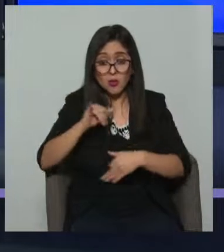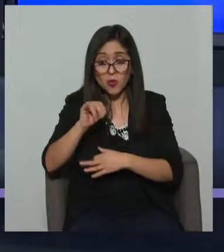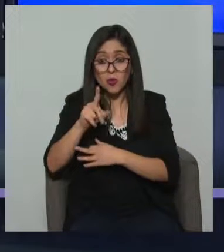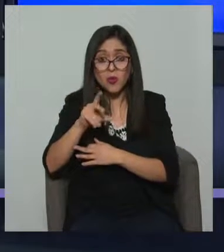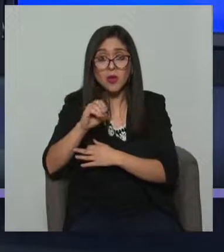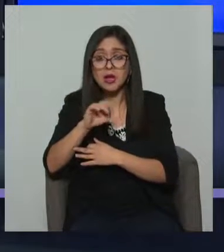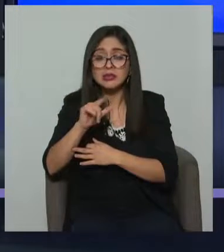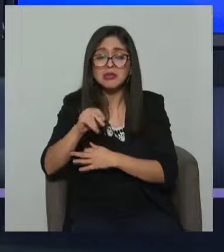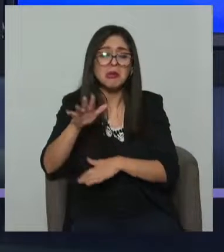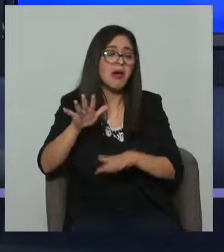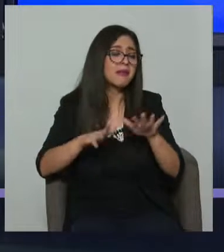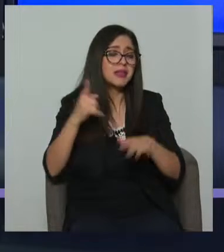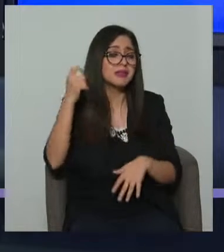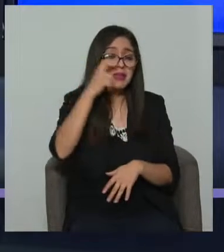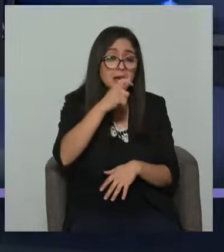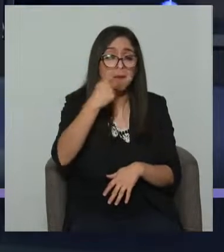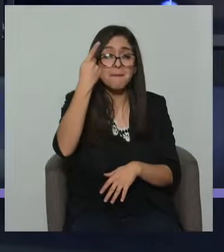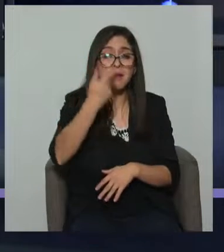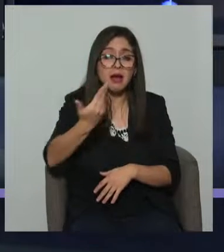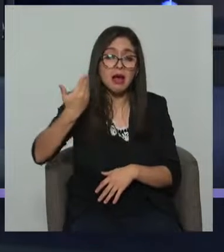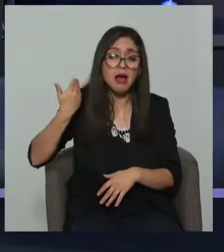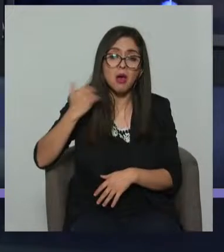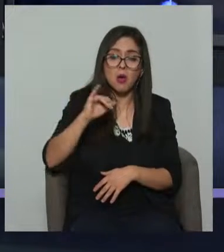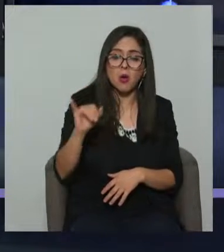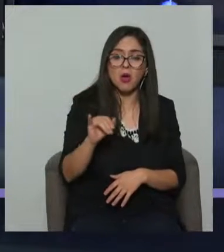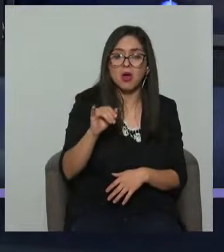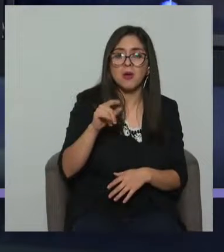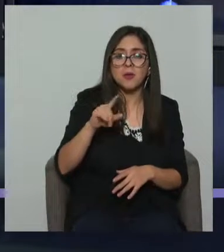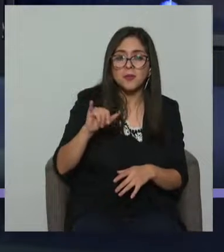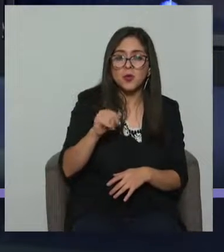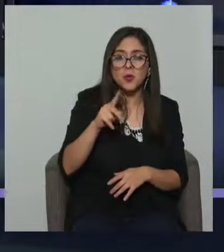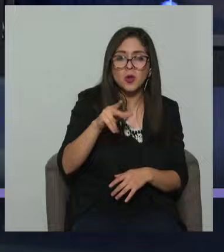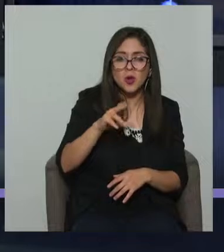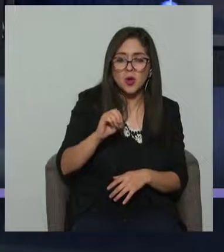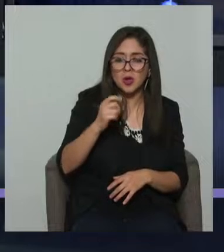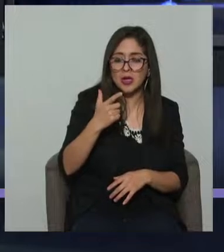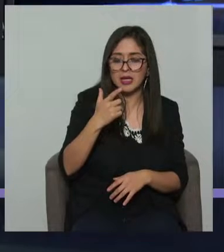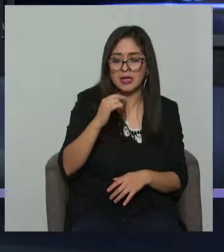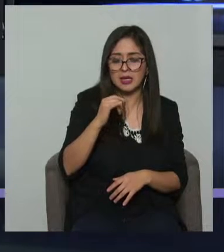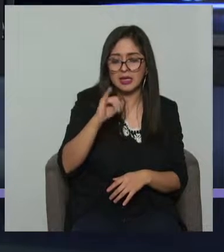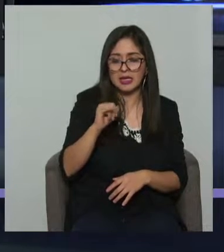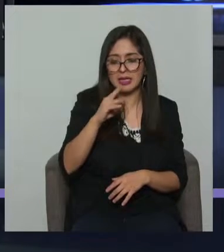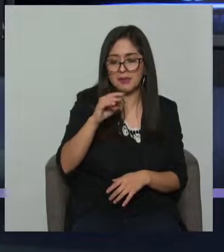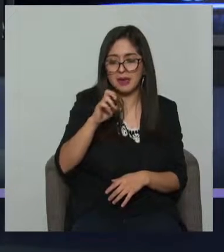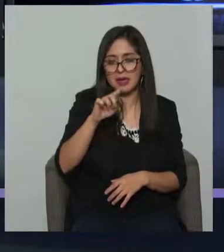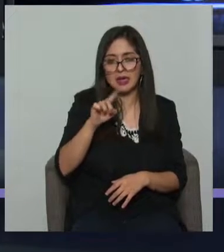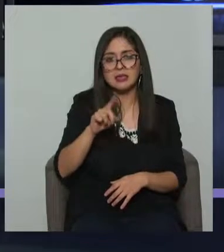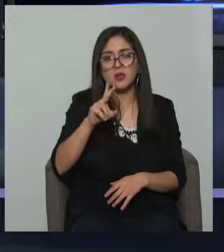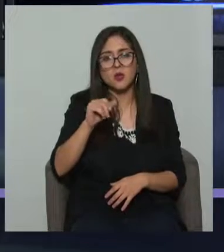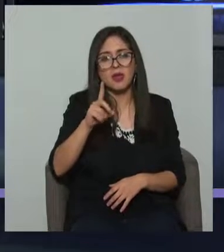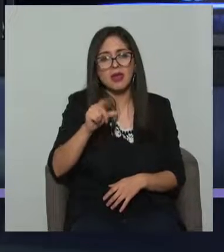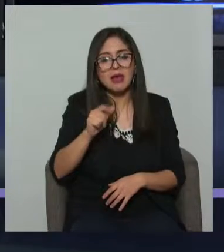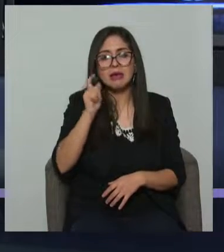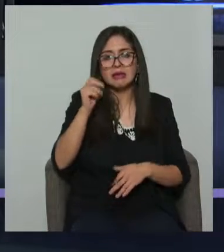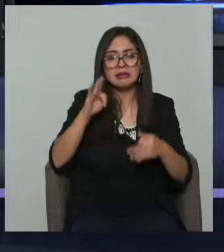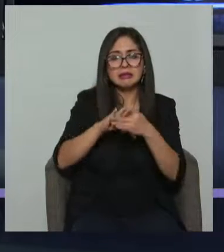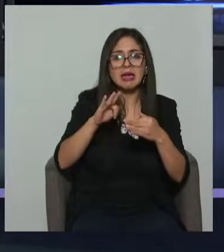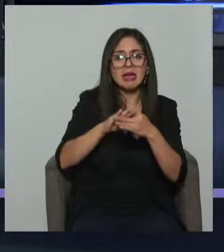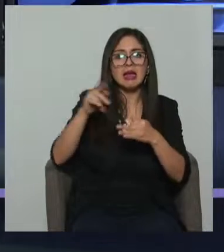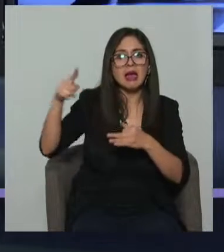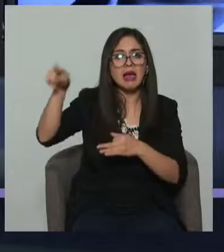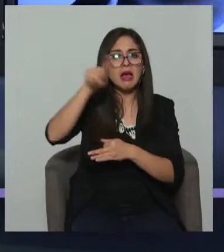sede fue el Teatro Julio Jiménez Rueda, que está a un lado del Monumento a la